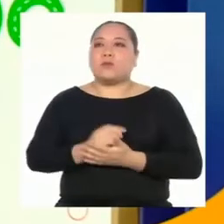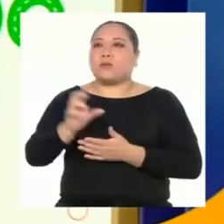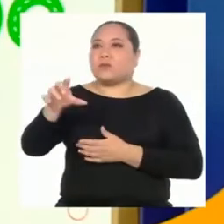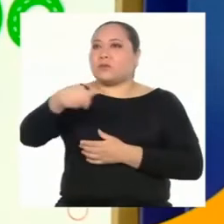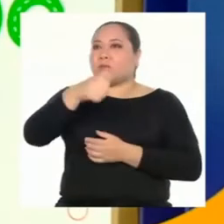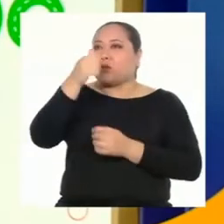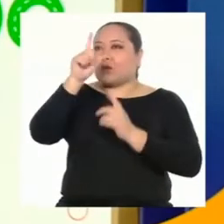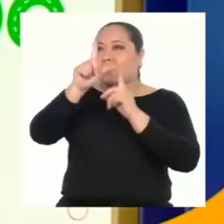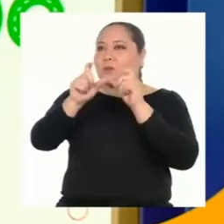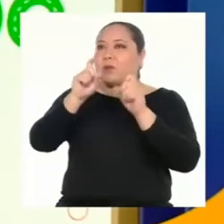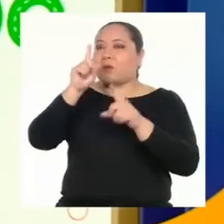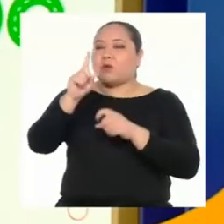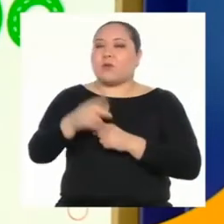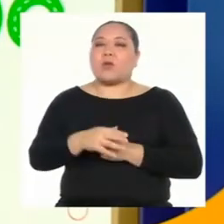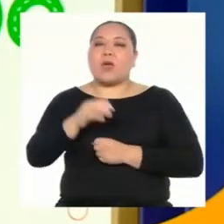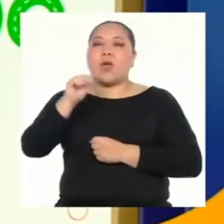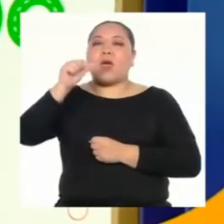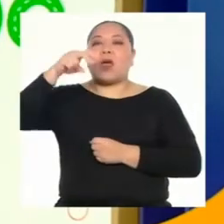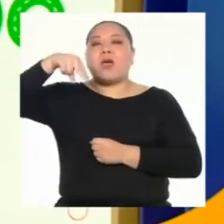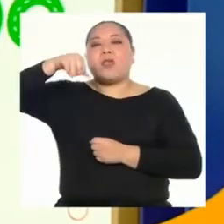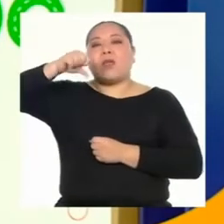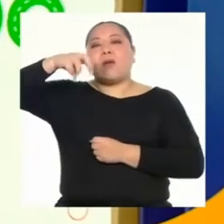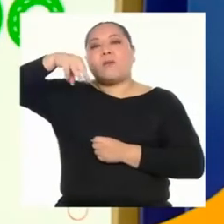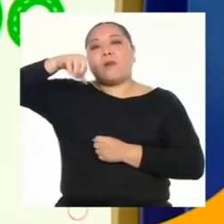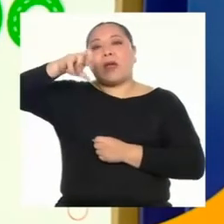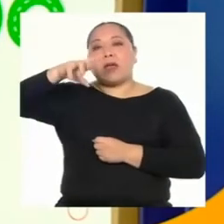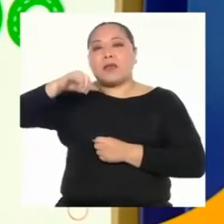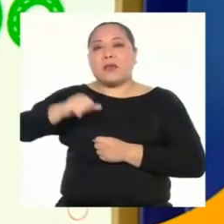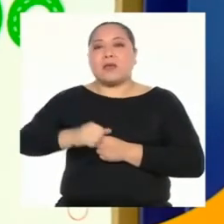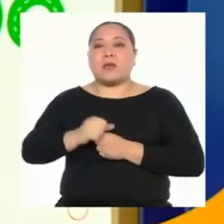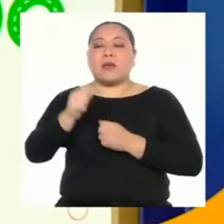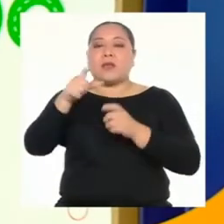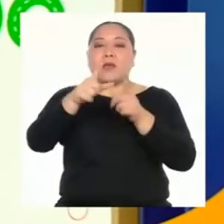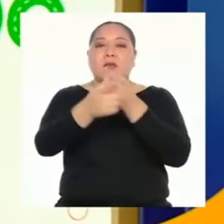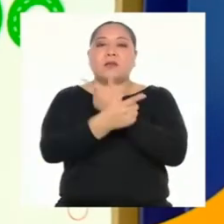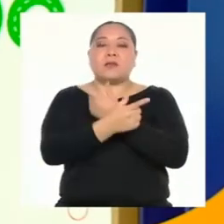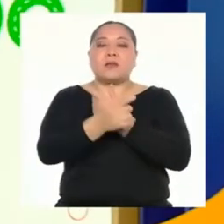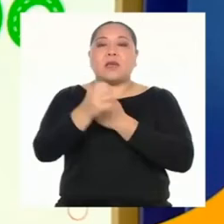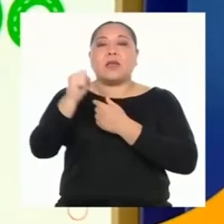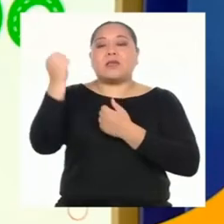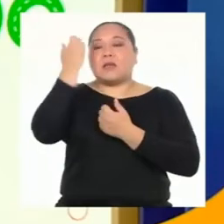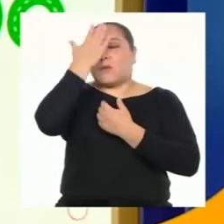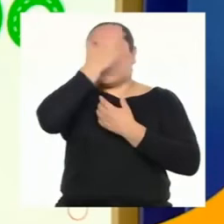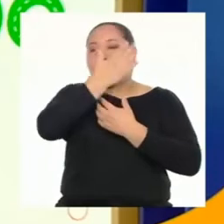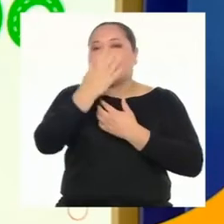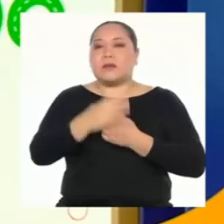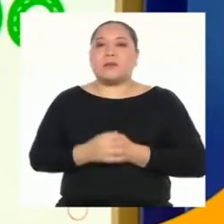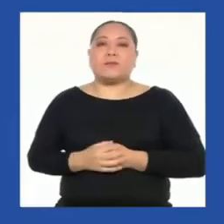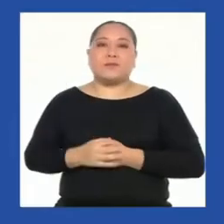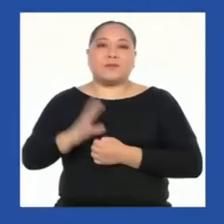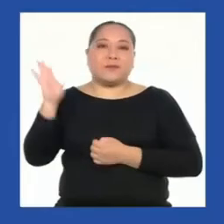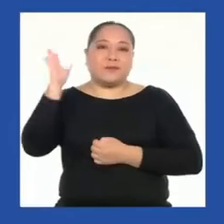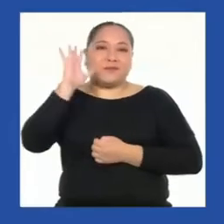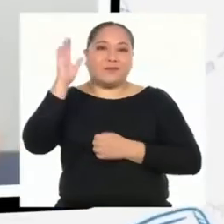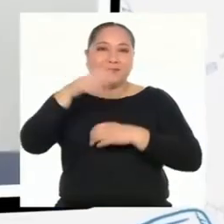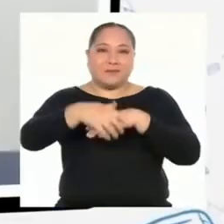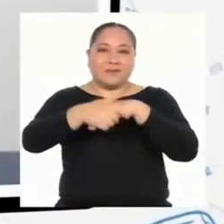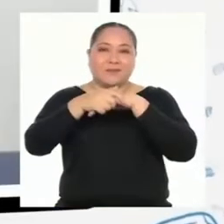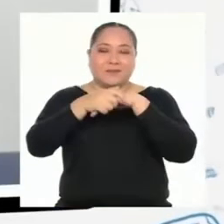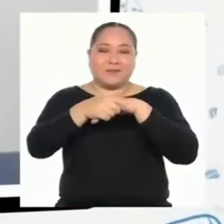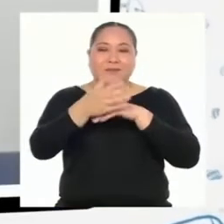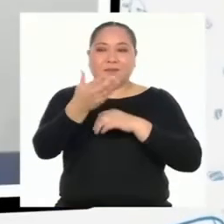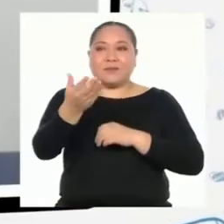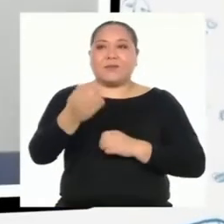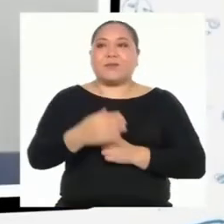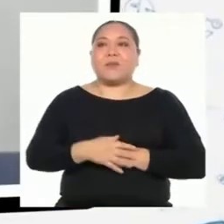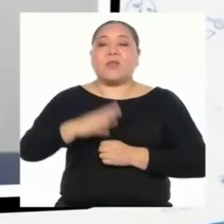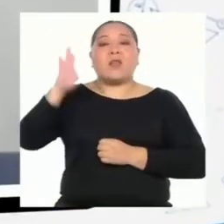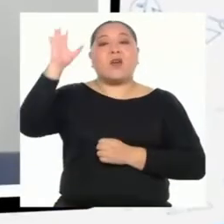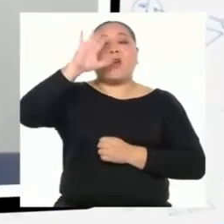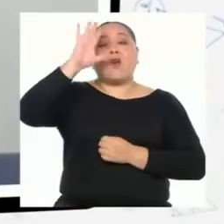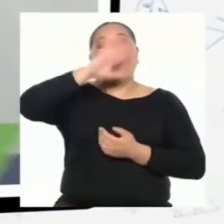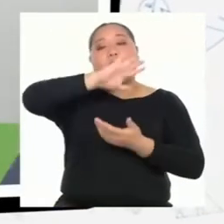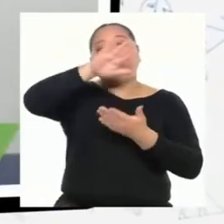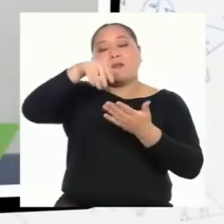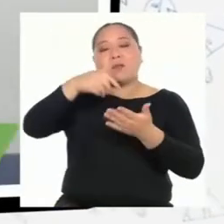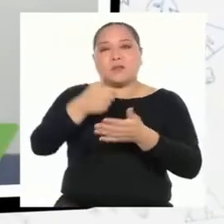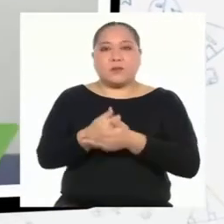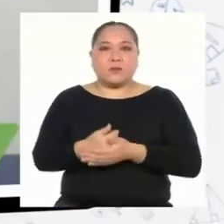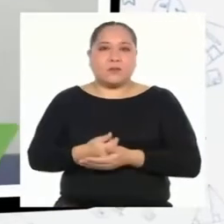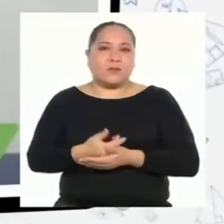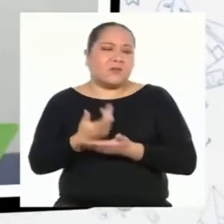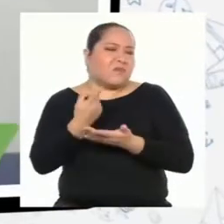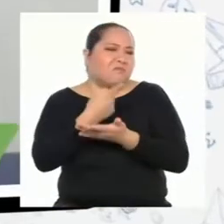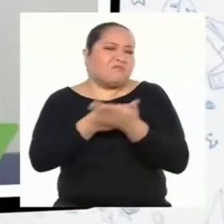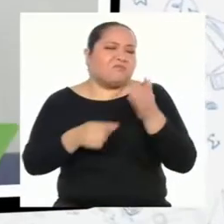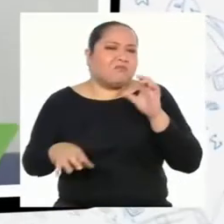de Ana María, de la ciudad de San Martín. Bienvenida y saludos a todas y todos en San Martín. Hola a todas y a